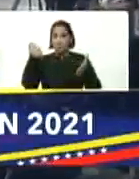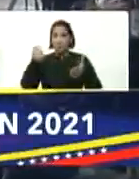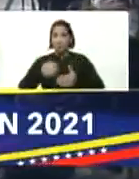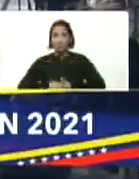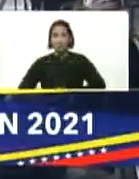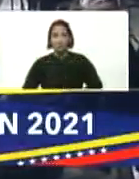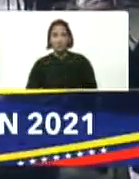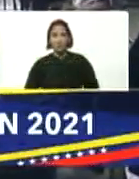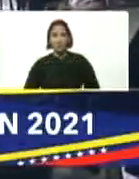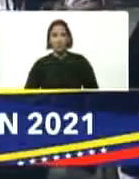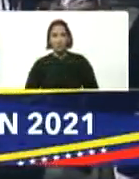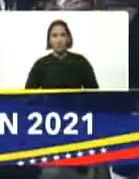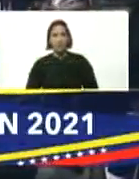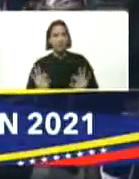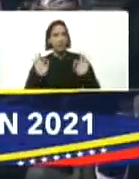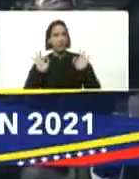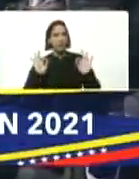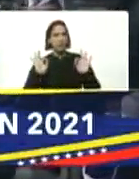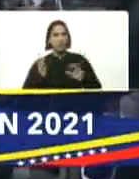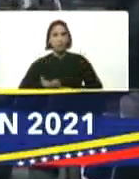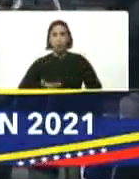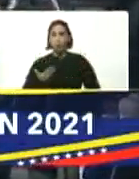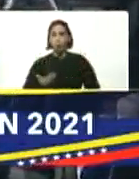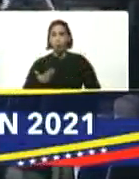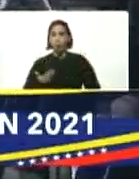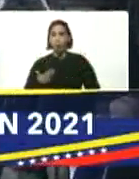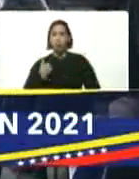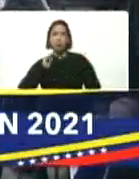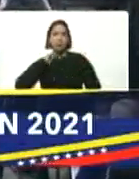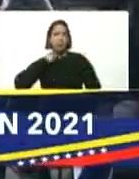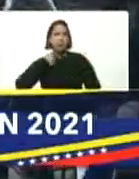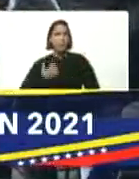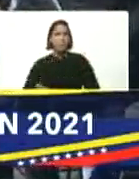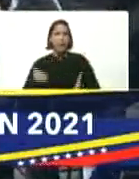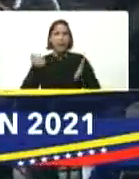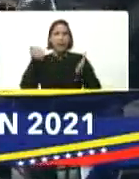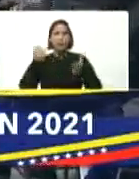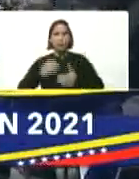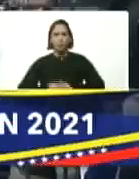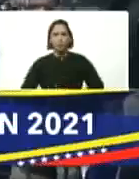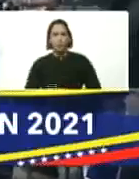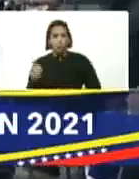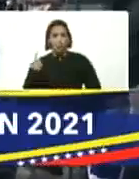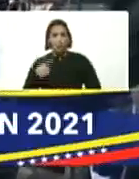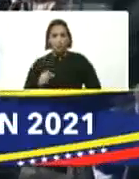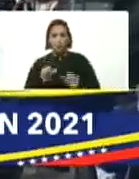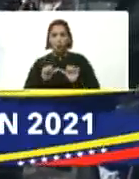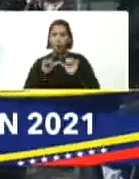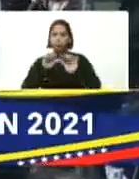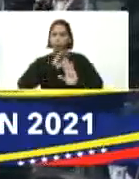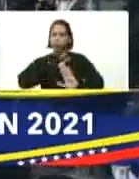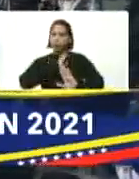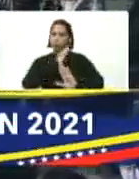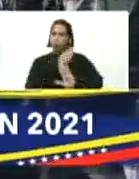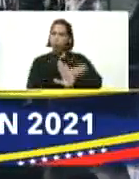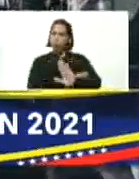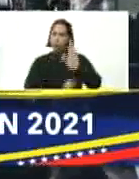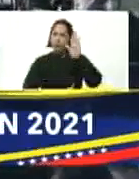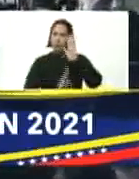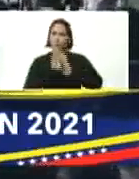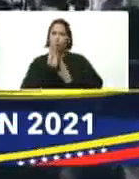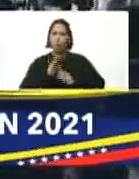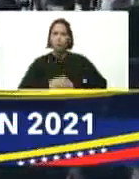Rómulo Gallegos, un prestigioso y antiguo premio. que tiene que seguir fortaleciéndose en